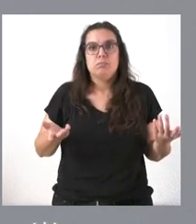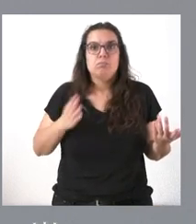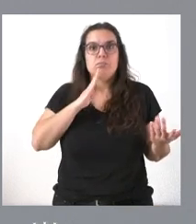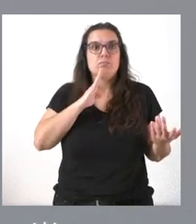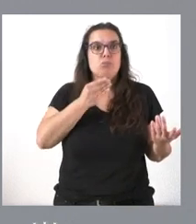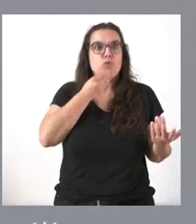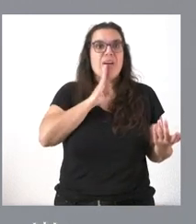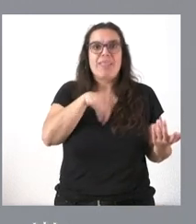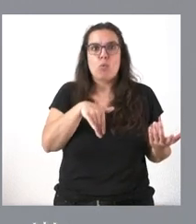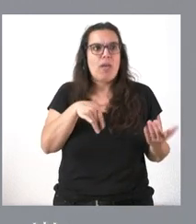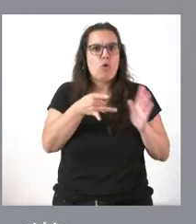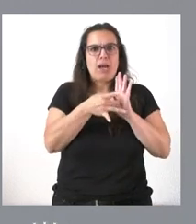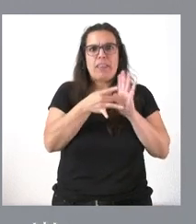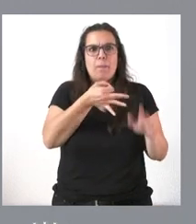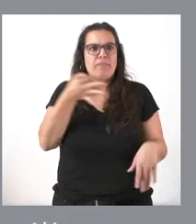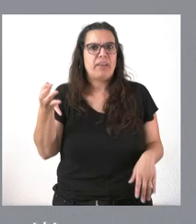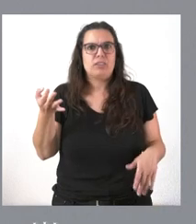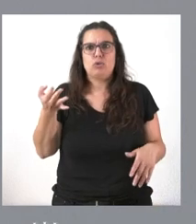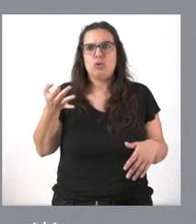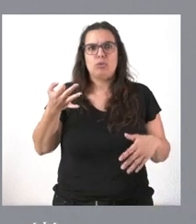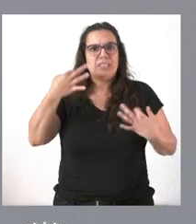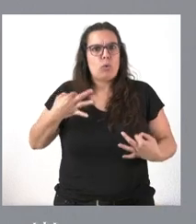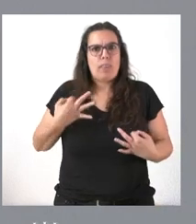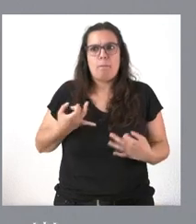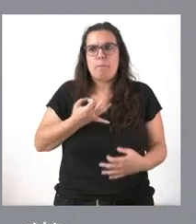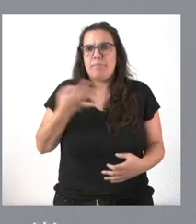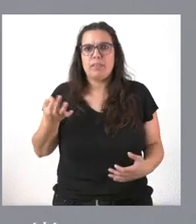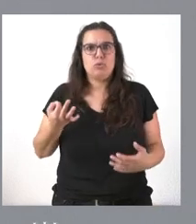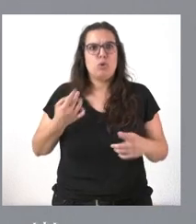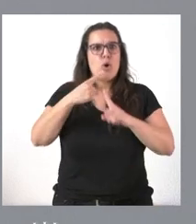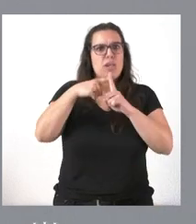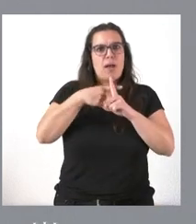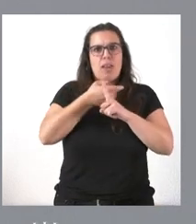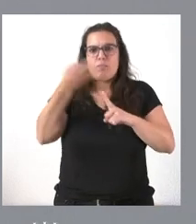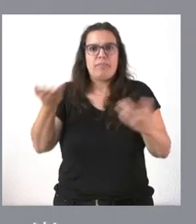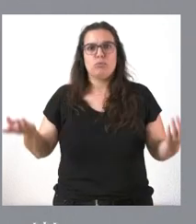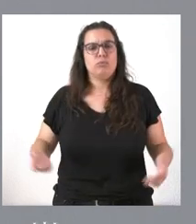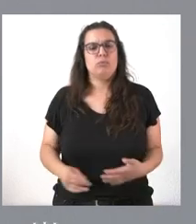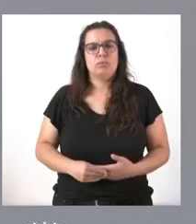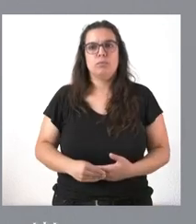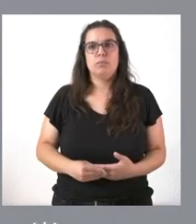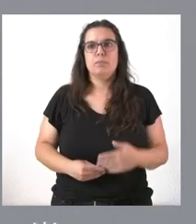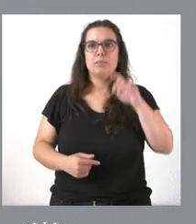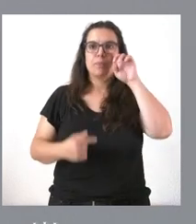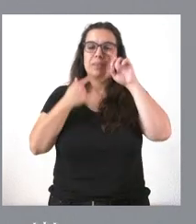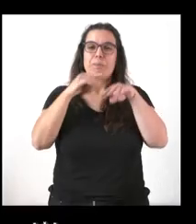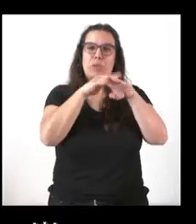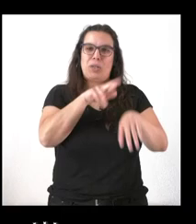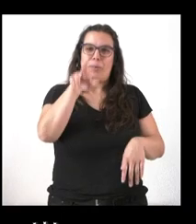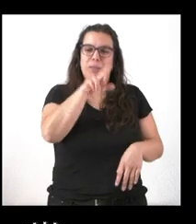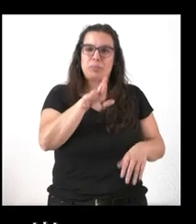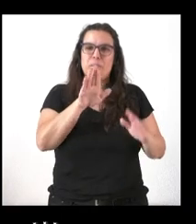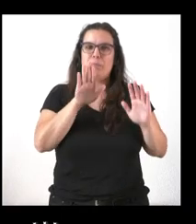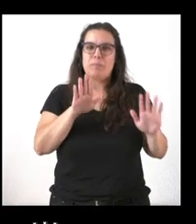adecuado consumo son de la máxima calidad de la máxima garantía y del máximo nivel de salud alimentaria Perdone que insista Pero